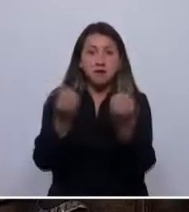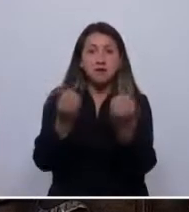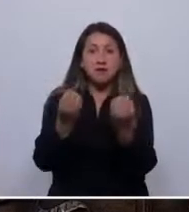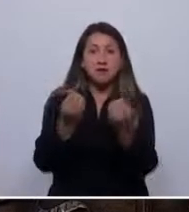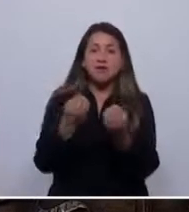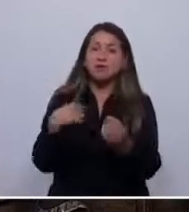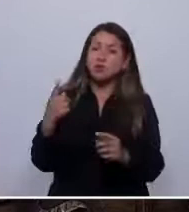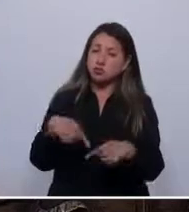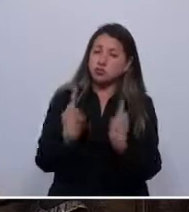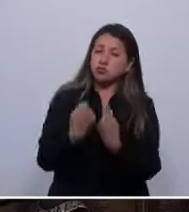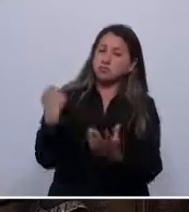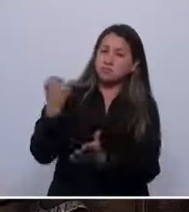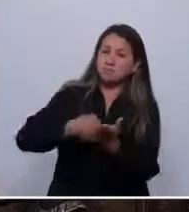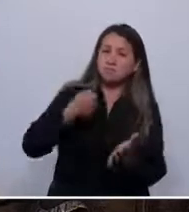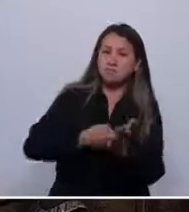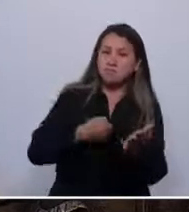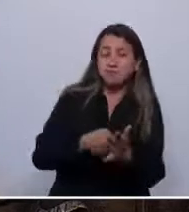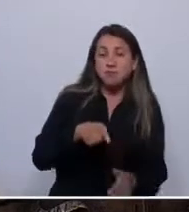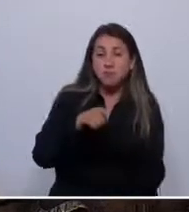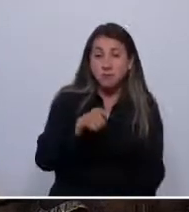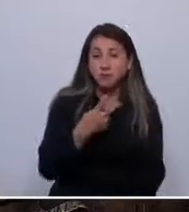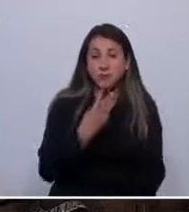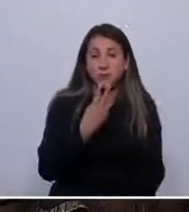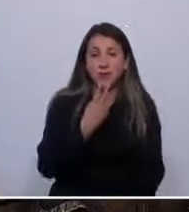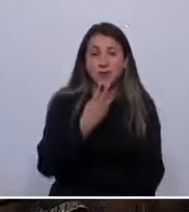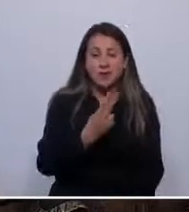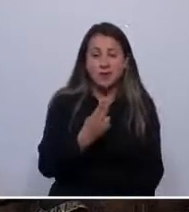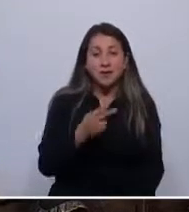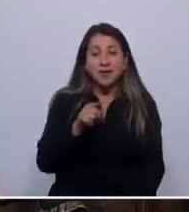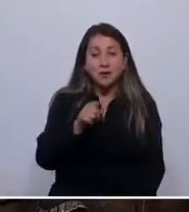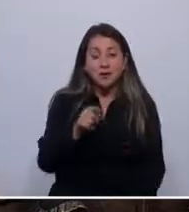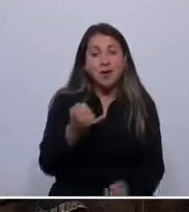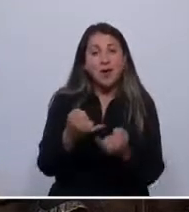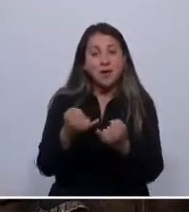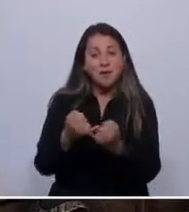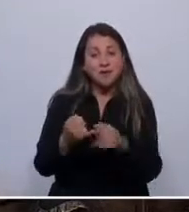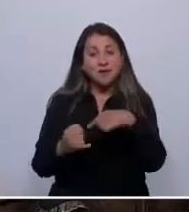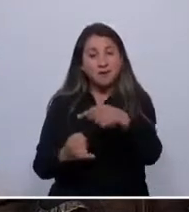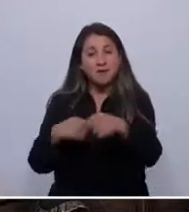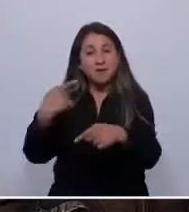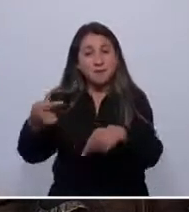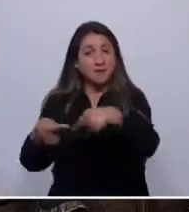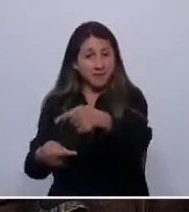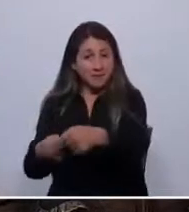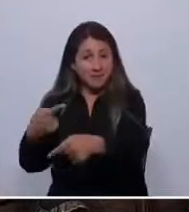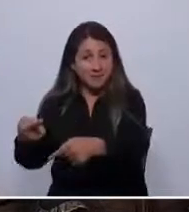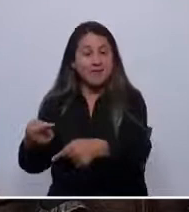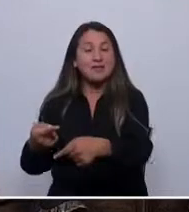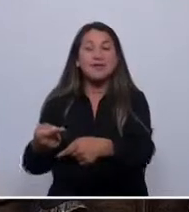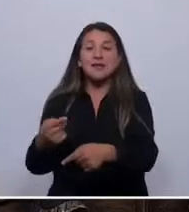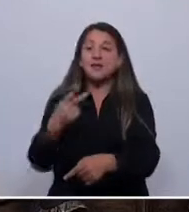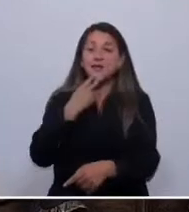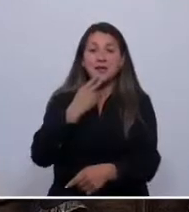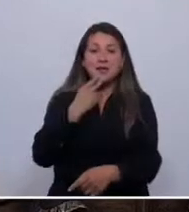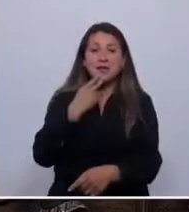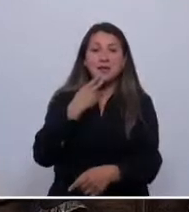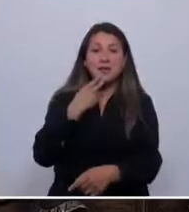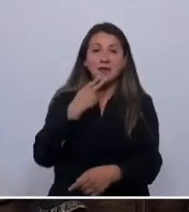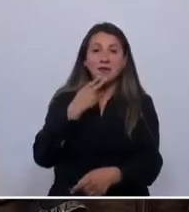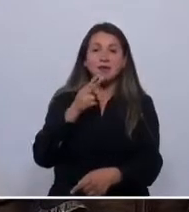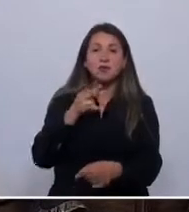imposible para que tu vida y la de tus amigos y amigas y la vida del planeta, que es una de tus